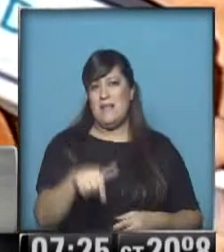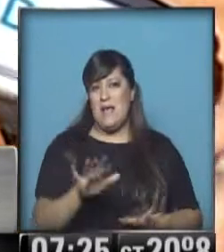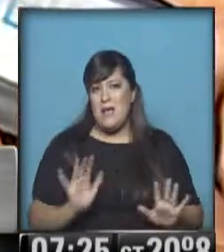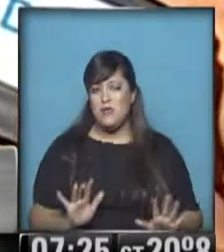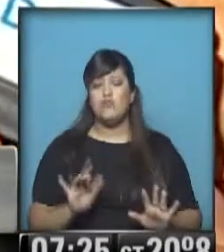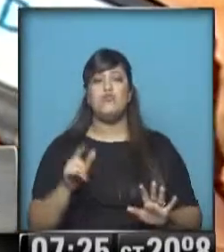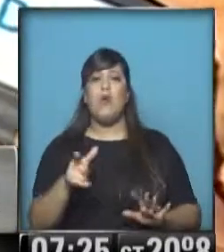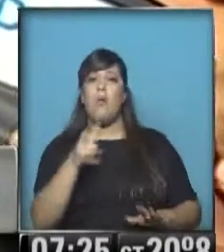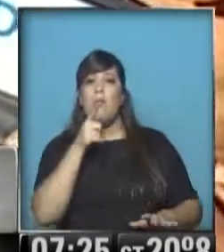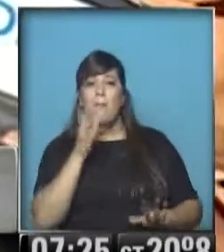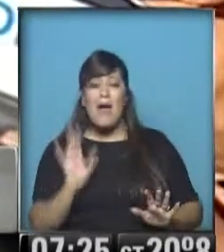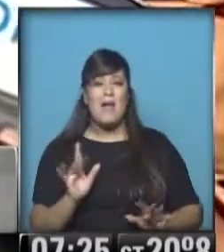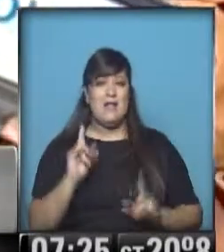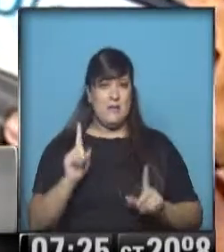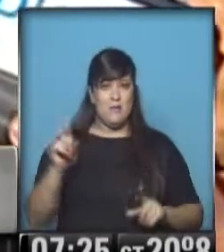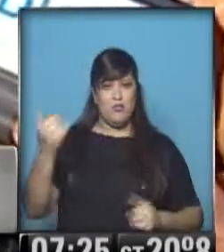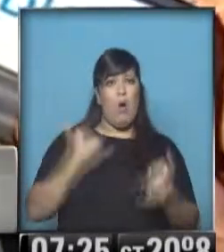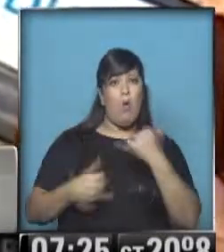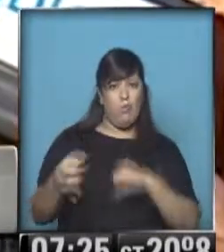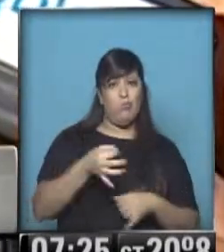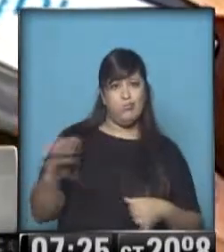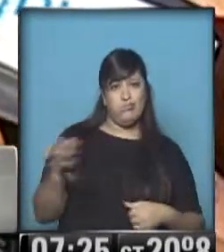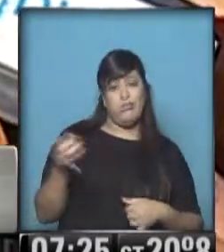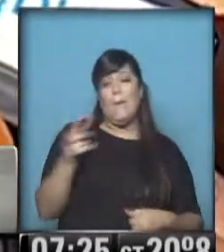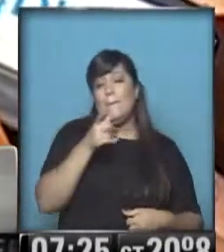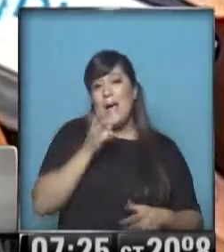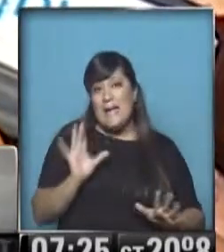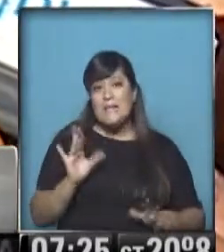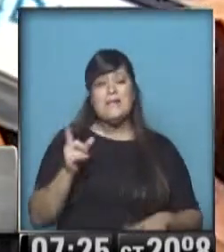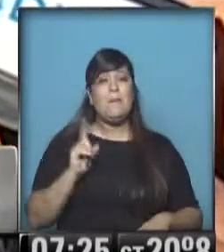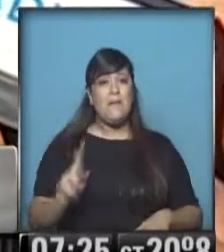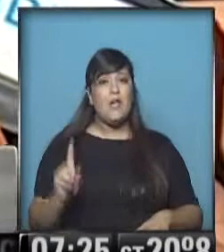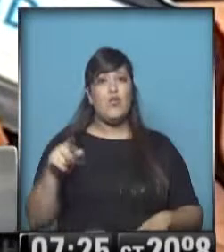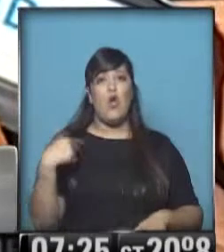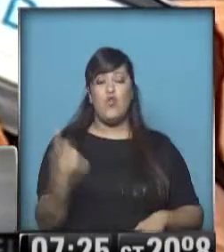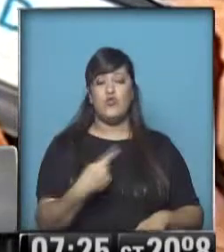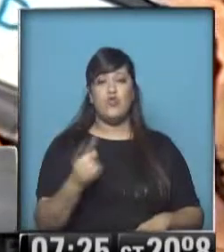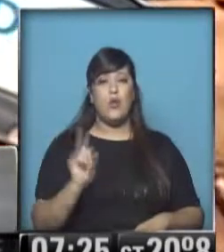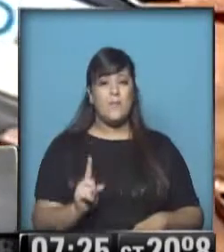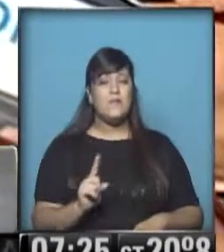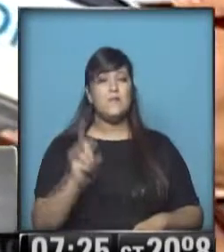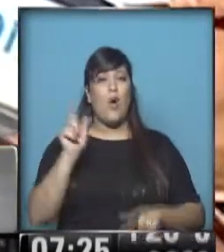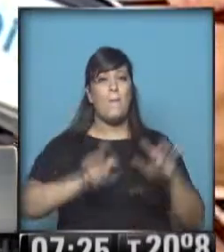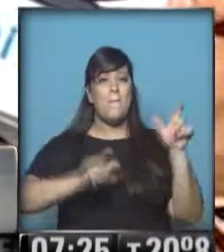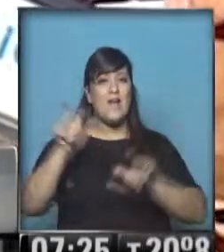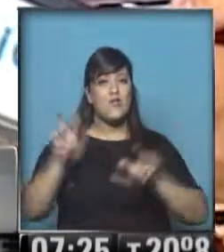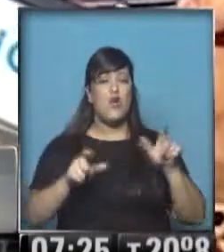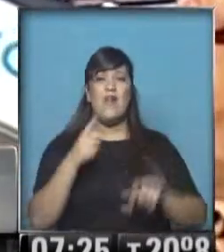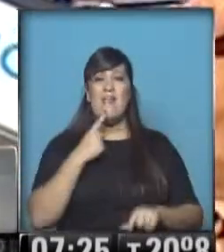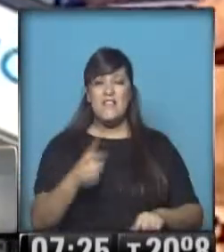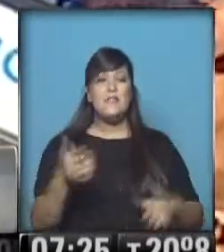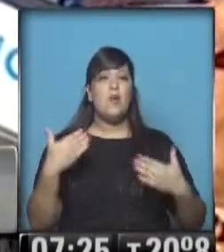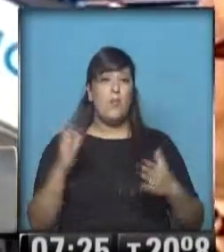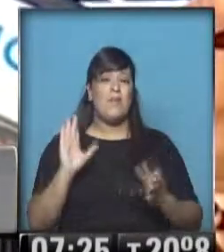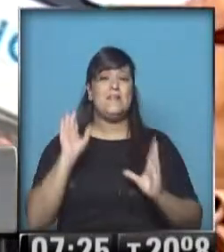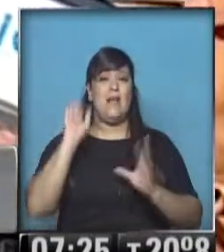características parecieran ser las que usted dice, pero nosotros, de las personas que se asignan o que se indican que pueden formar parte